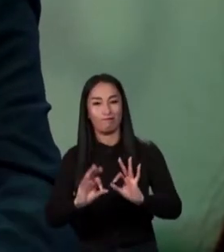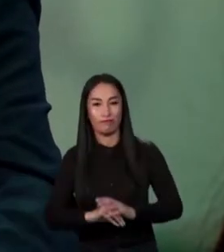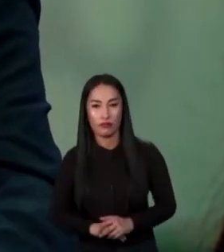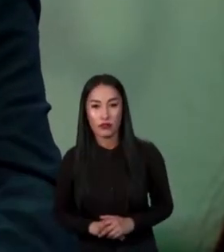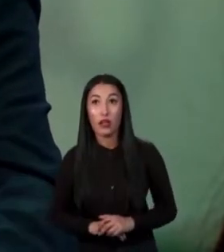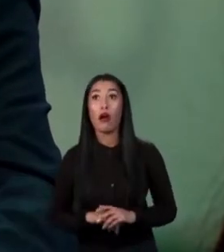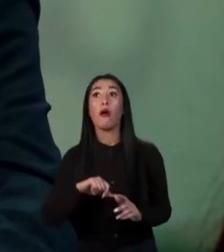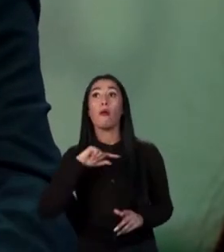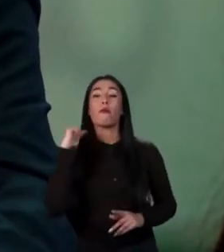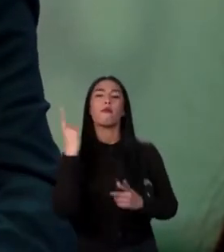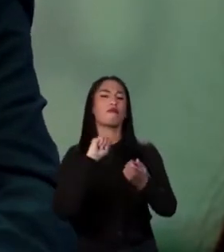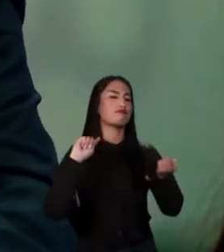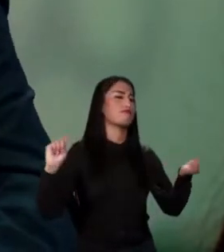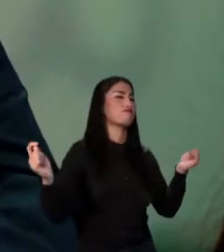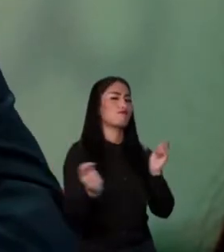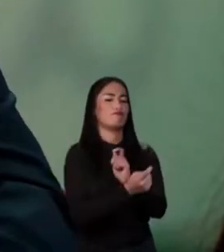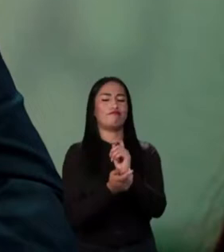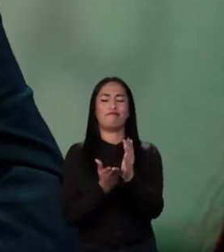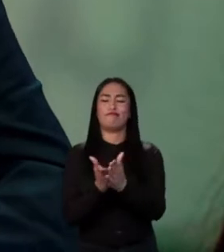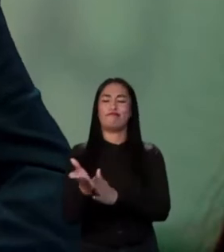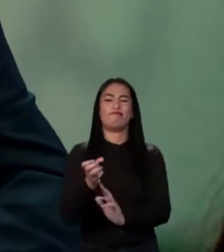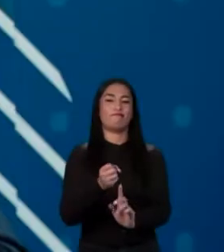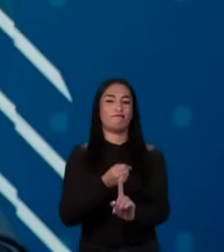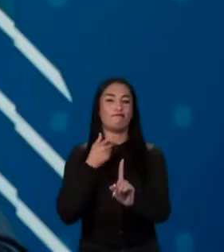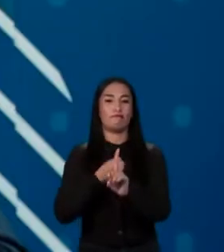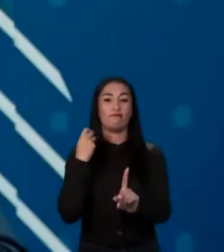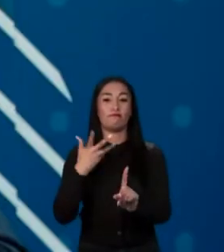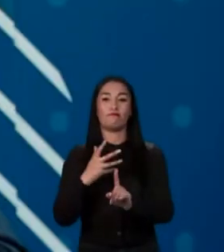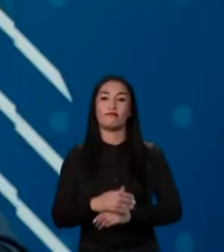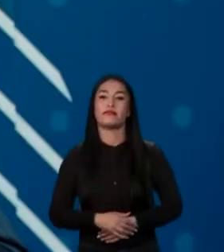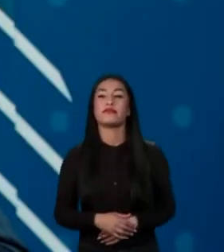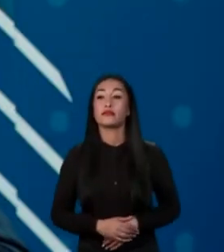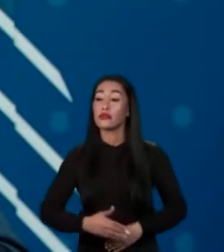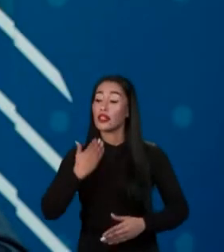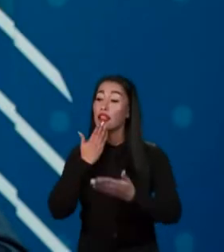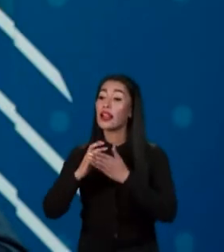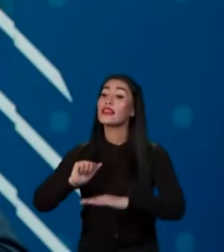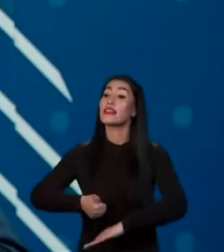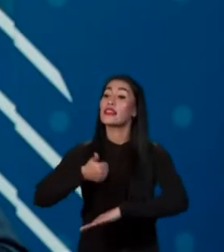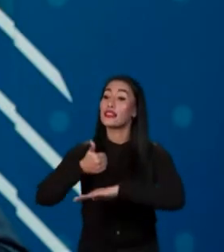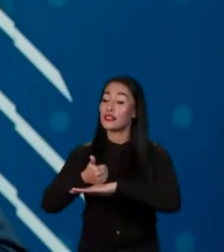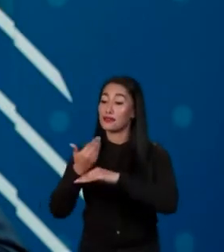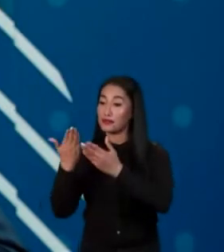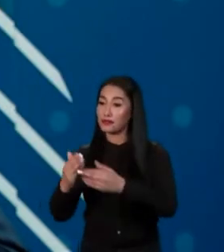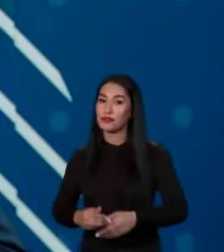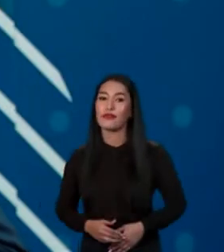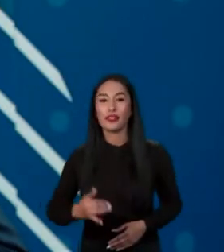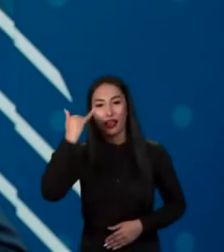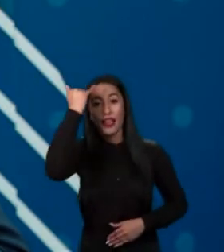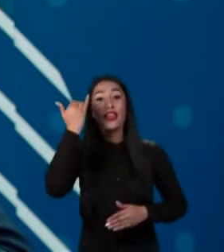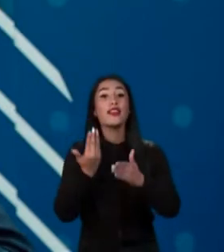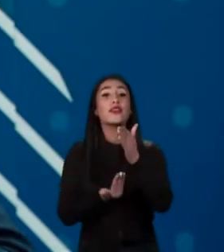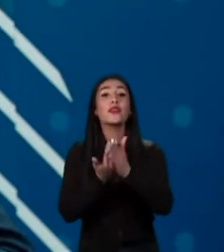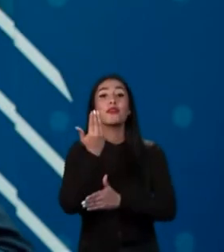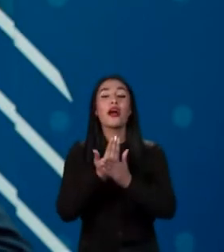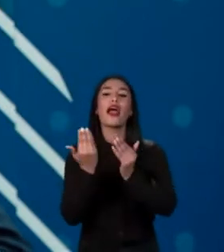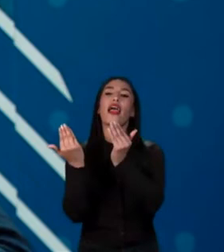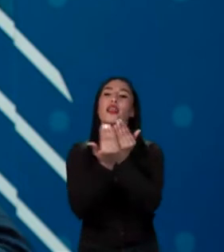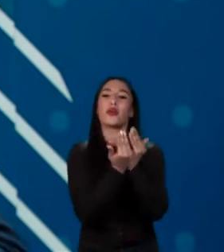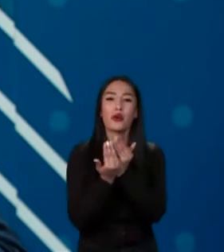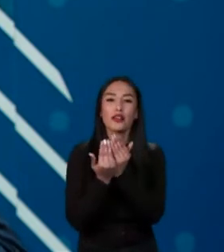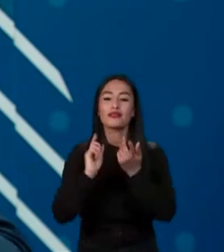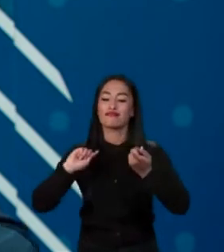cambien de manera contundente gracias rector leonardo innovación educativa